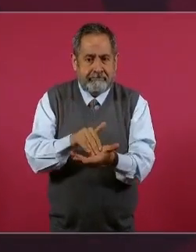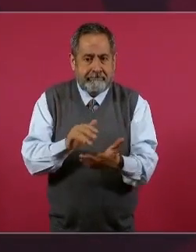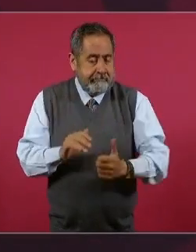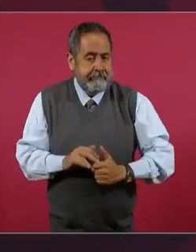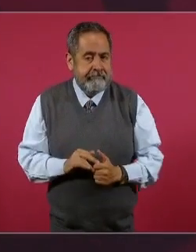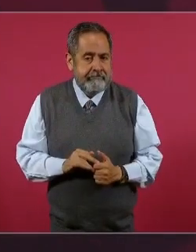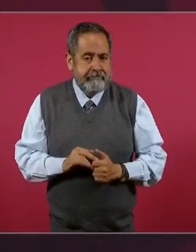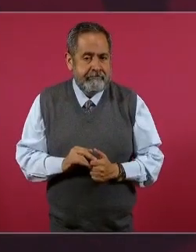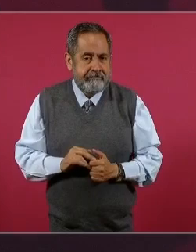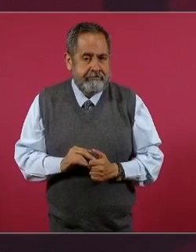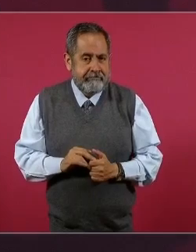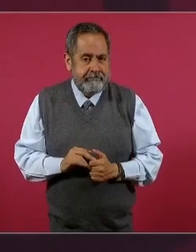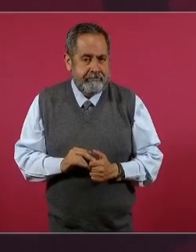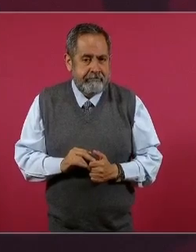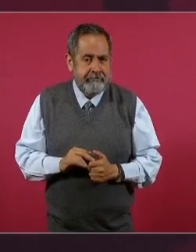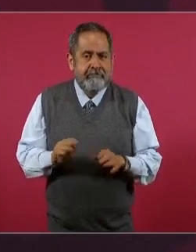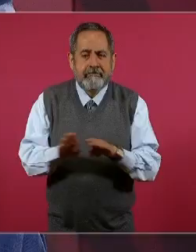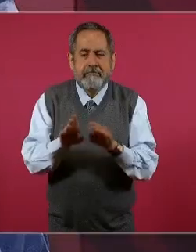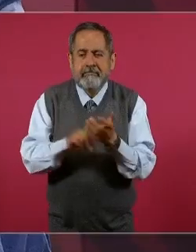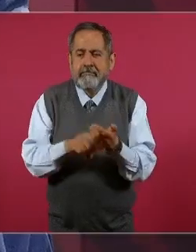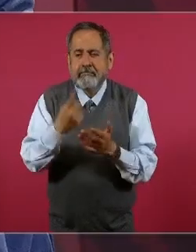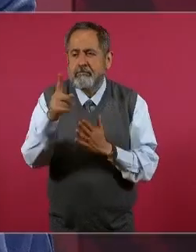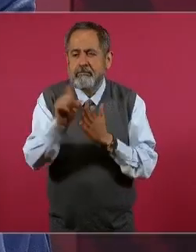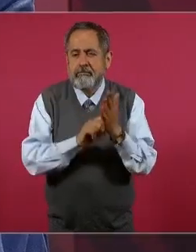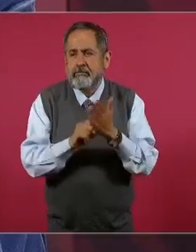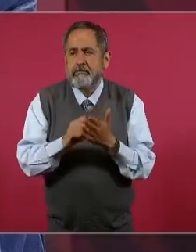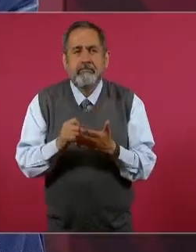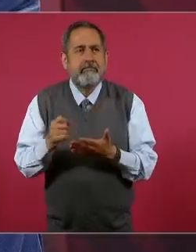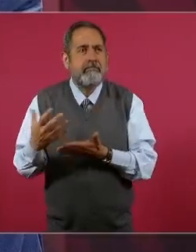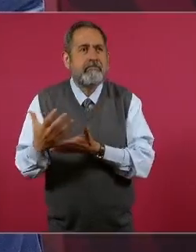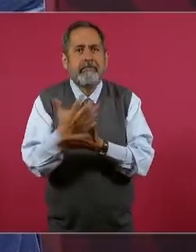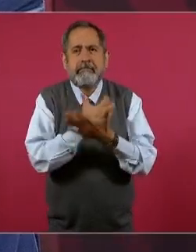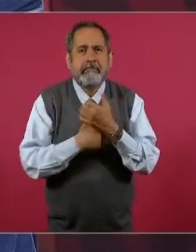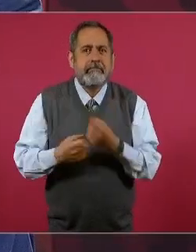más, de modo que ya ahorraba al año